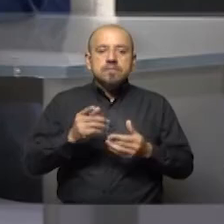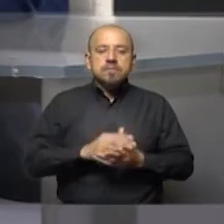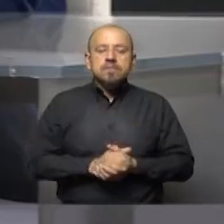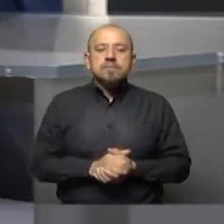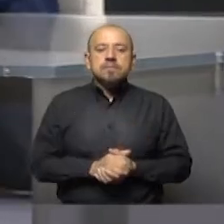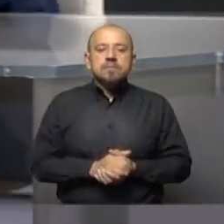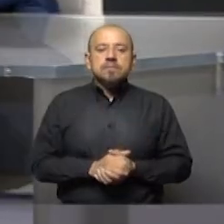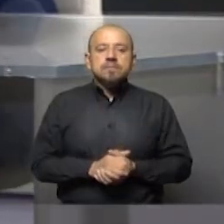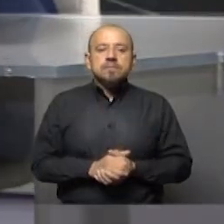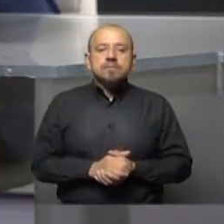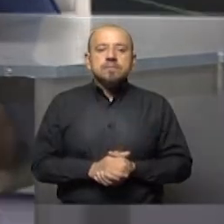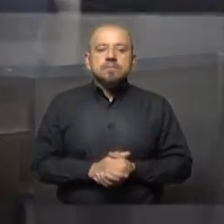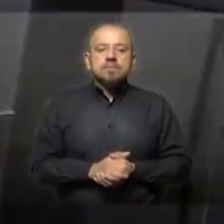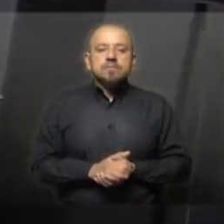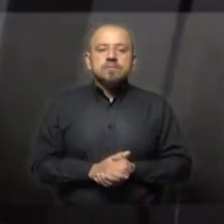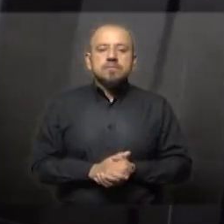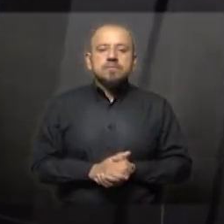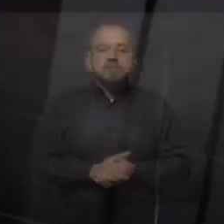chica quédense que ya volvemos